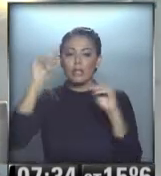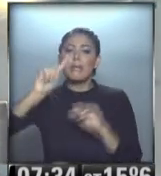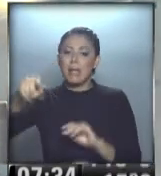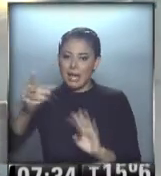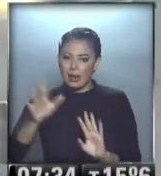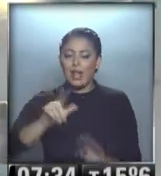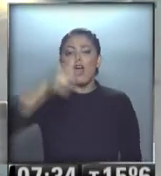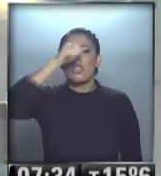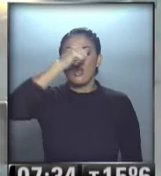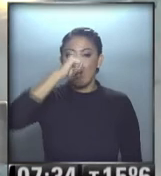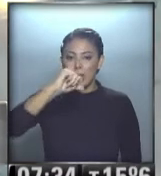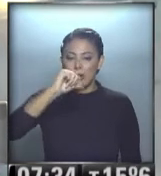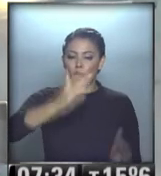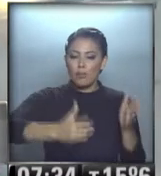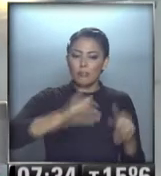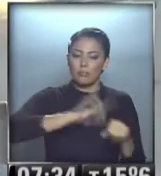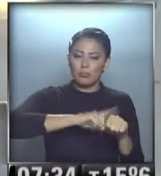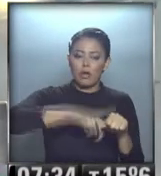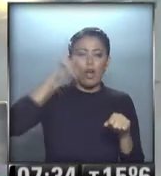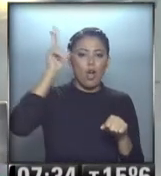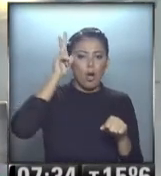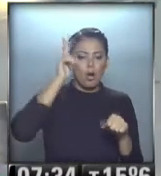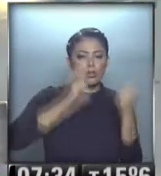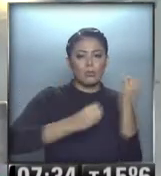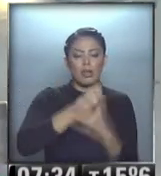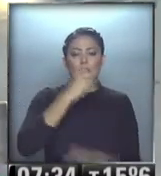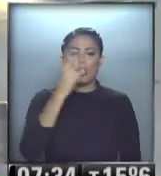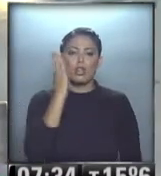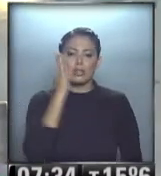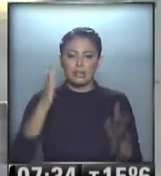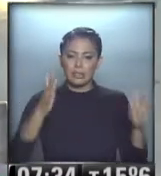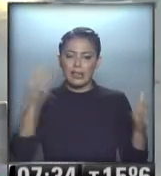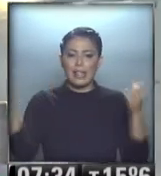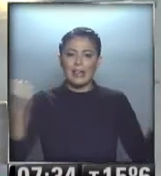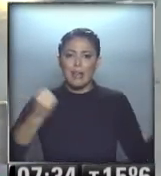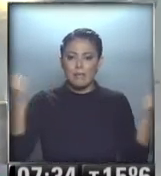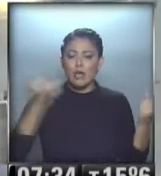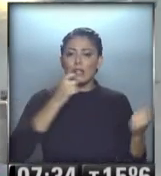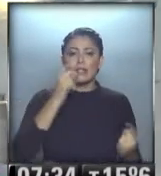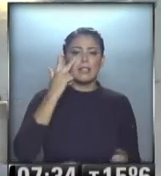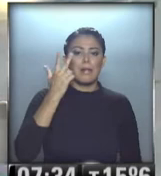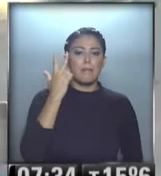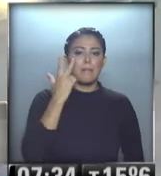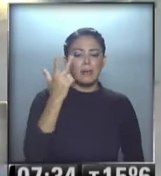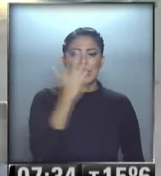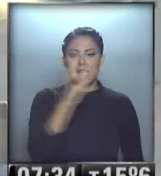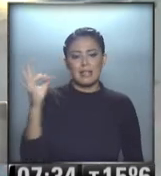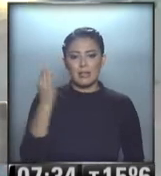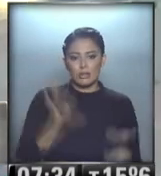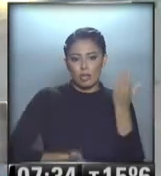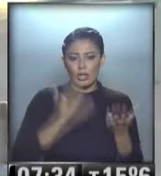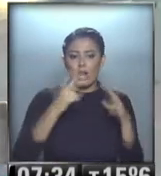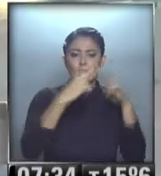el domingo, entre las 8 y las 14, camiones de más de 3.500 kilos por rutas nacionales y